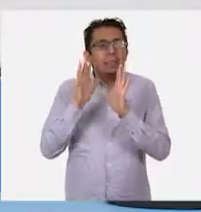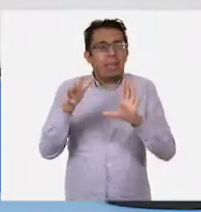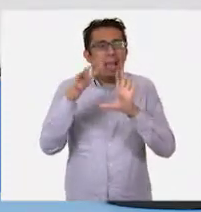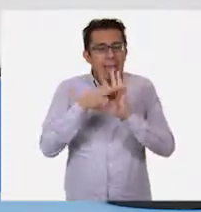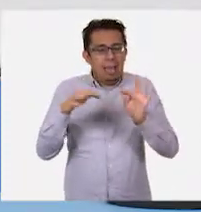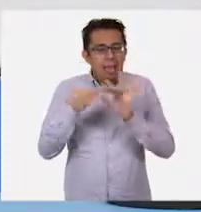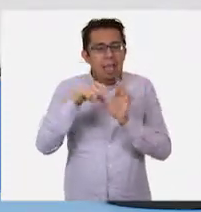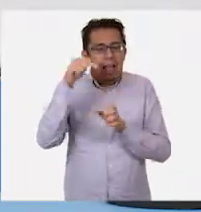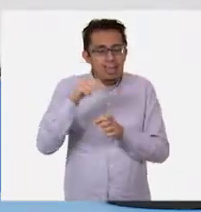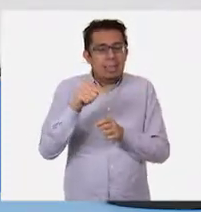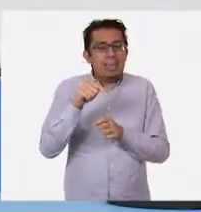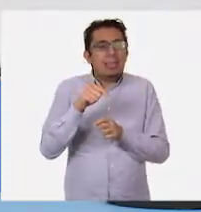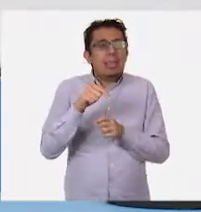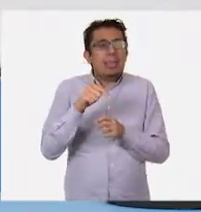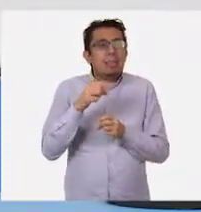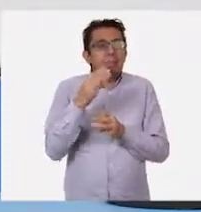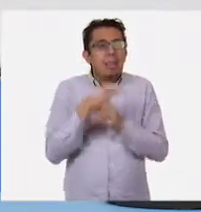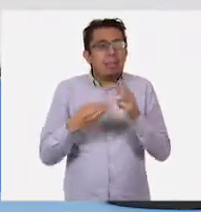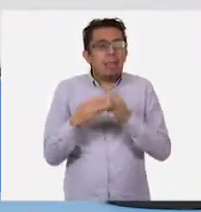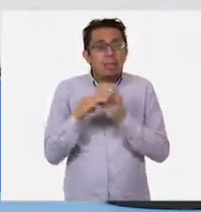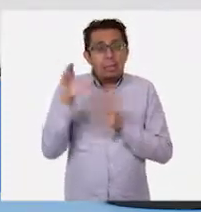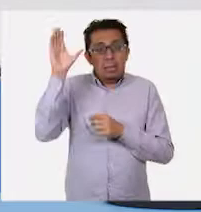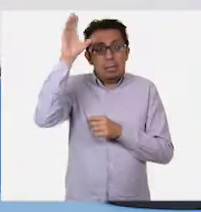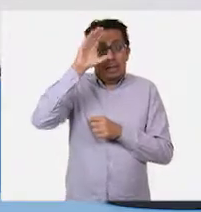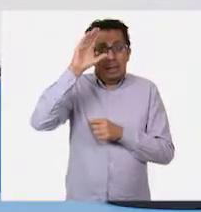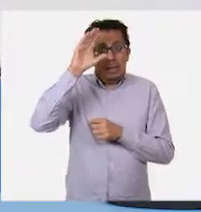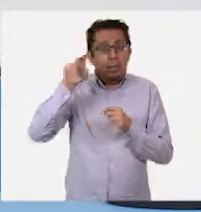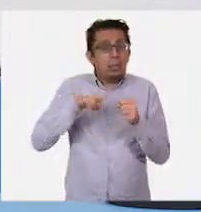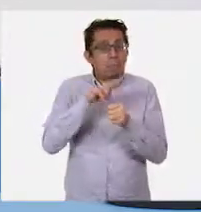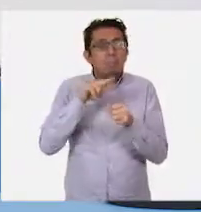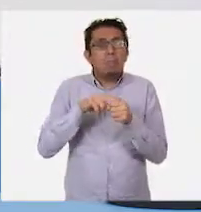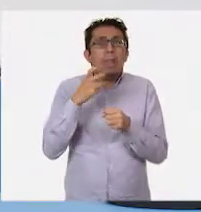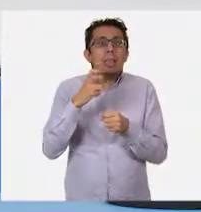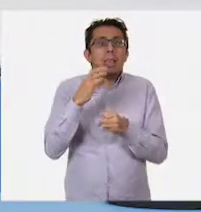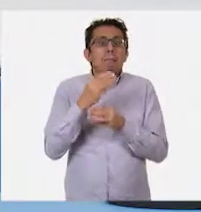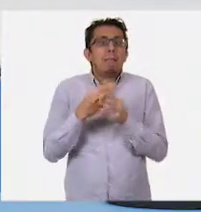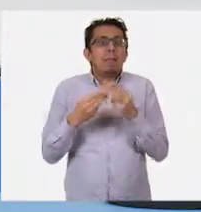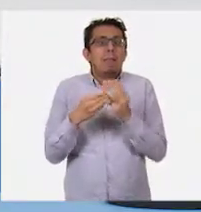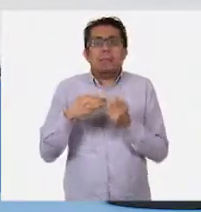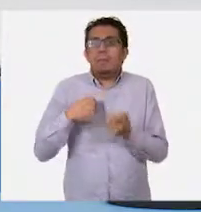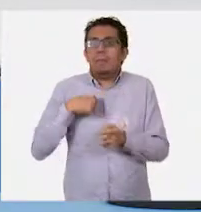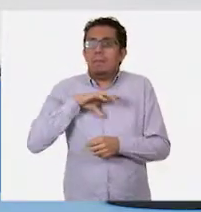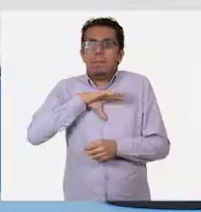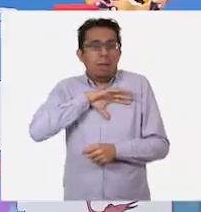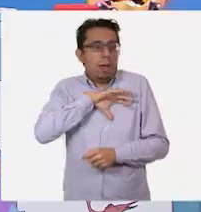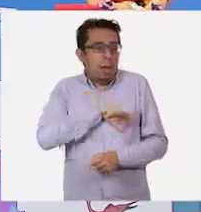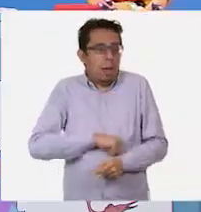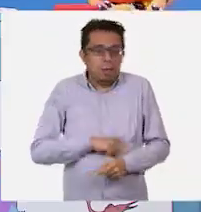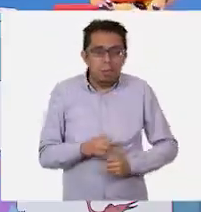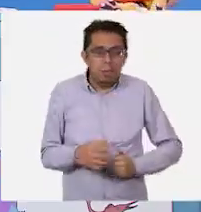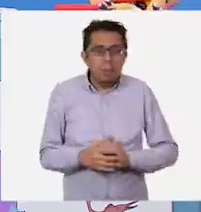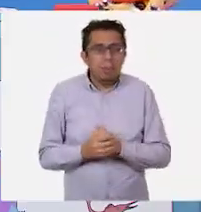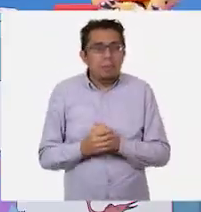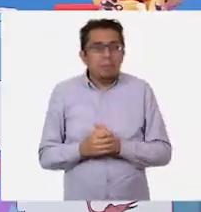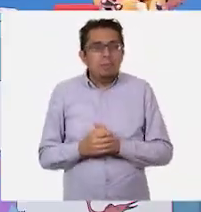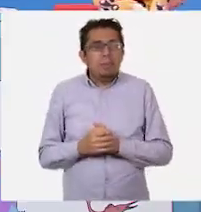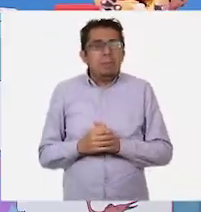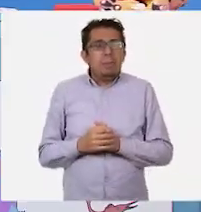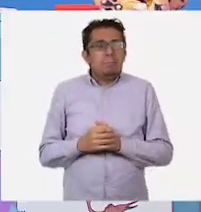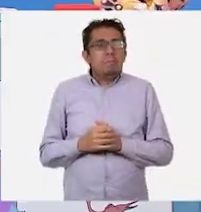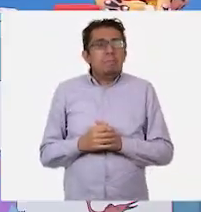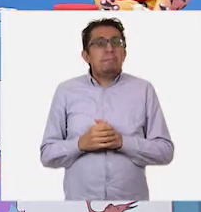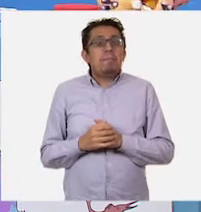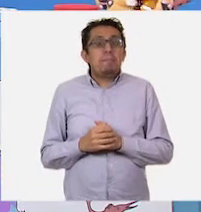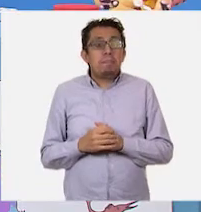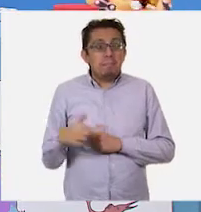Naturales, ya que es una de mis asignaturas favoritas. ¡Muy bien! Allá desde